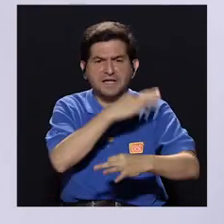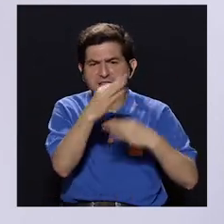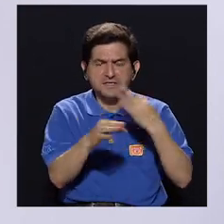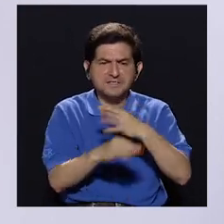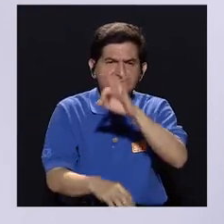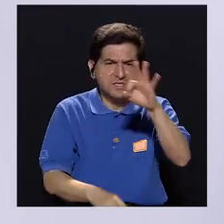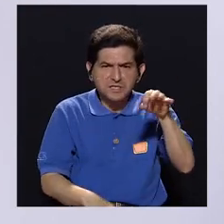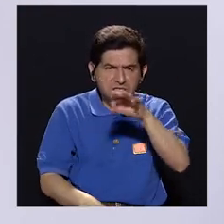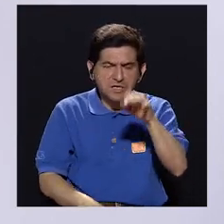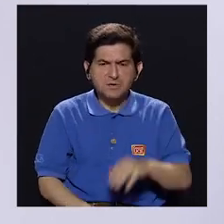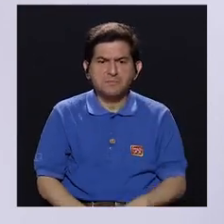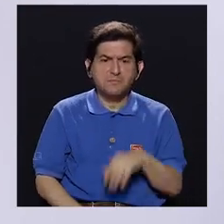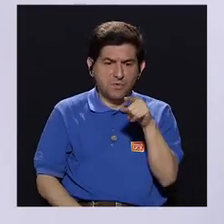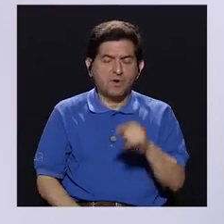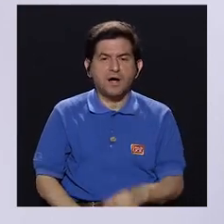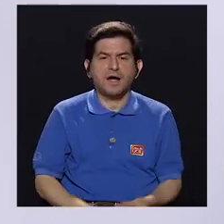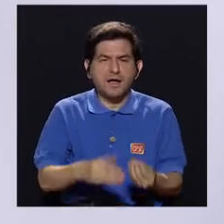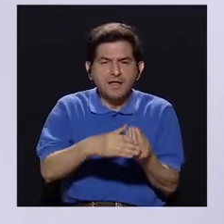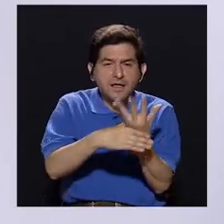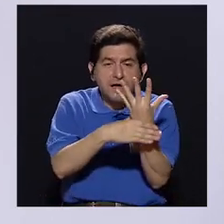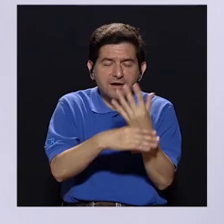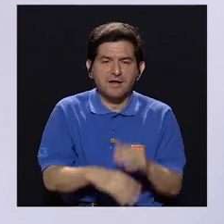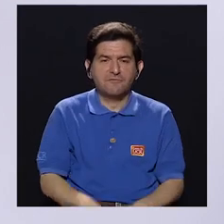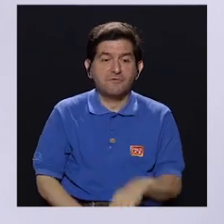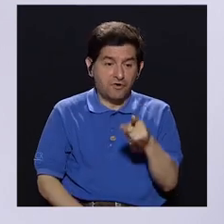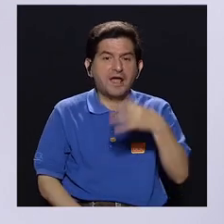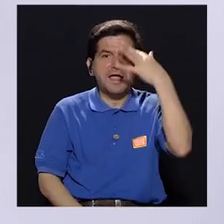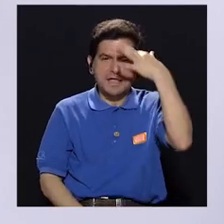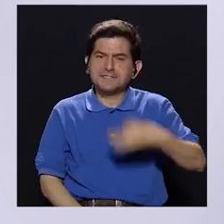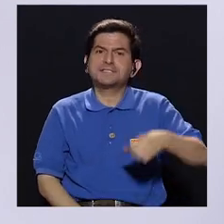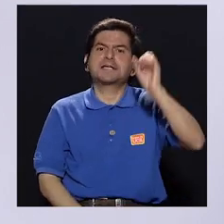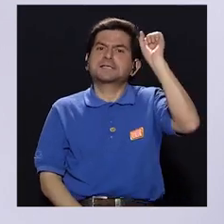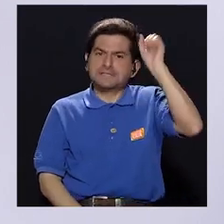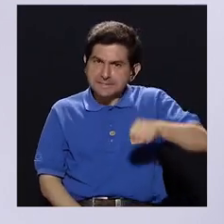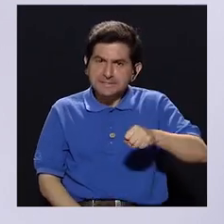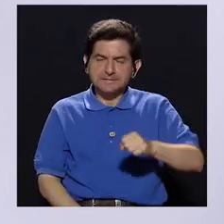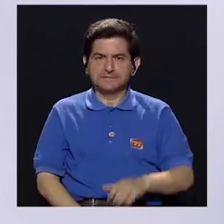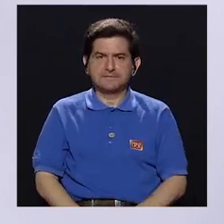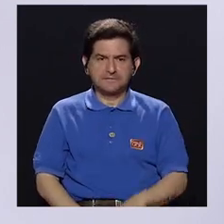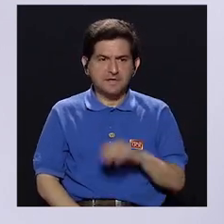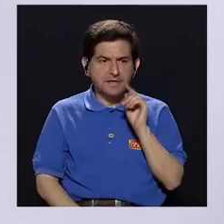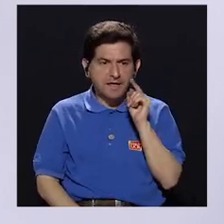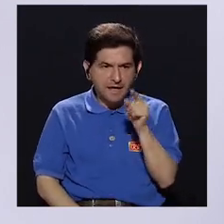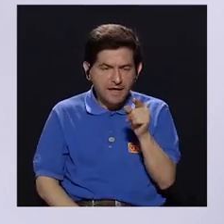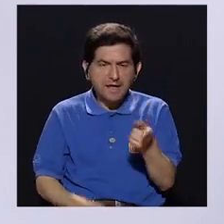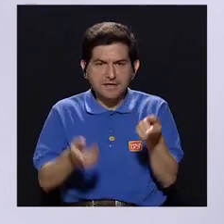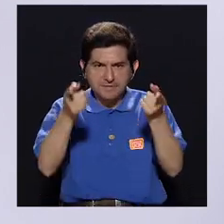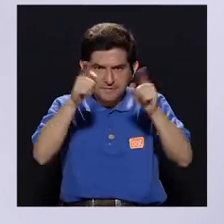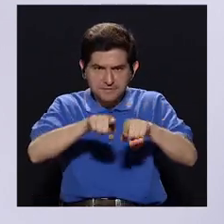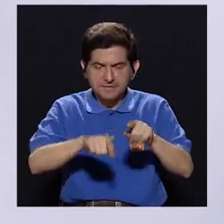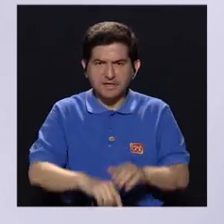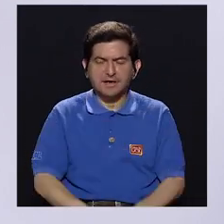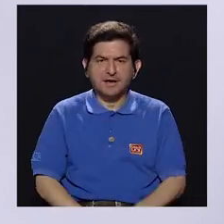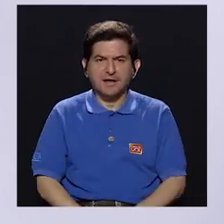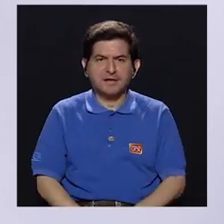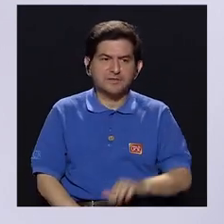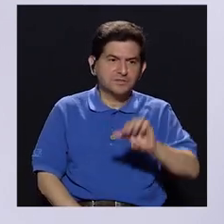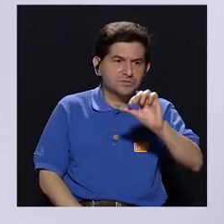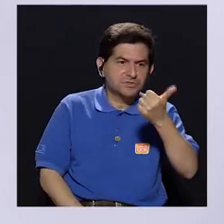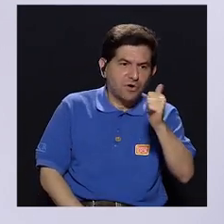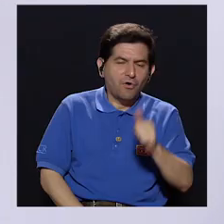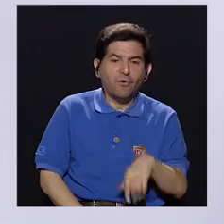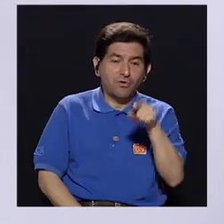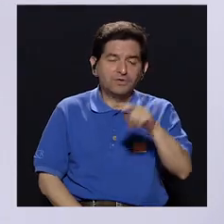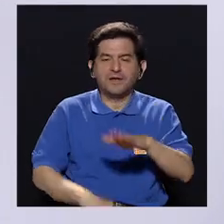10 eh moscas a pararse encima de la flor porque están convencidas de que de que un una